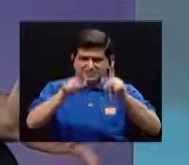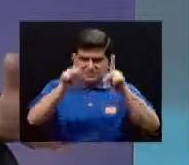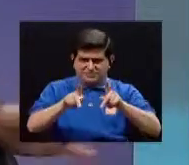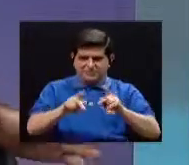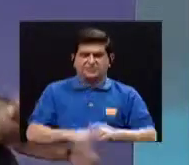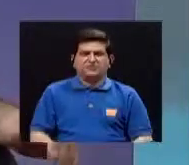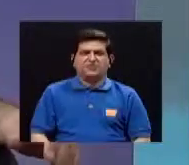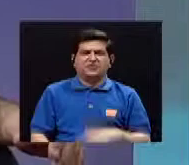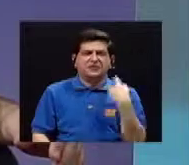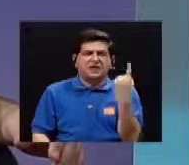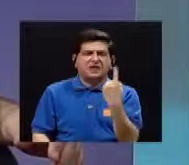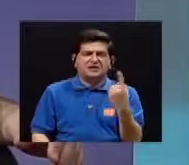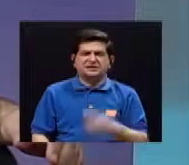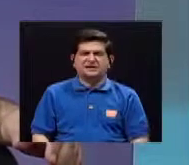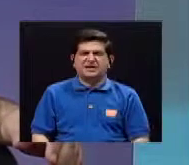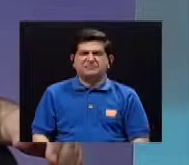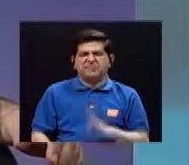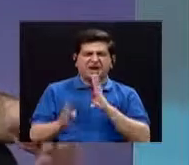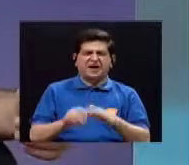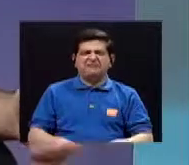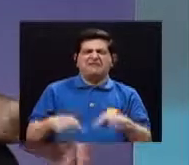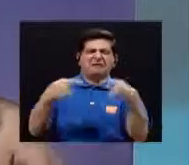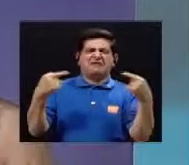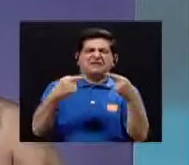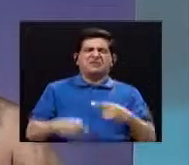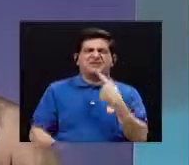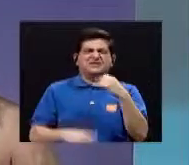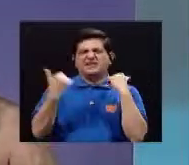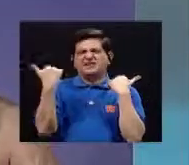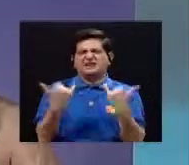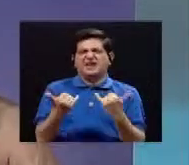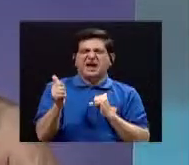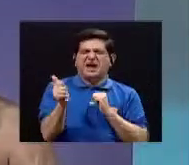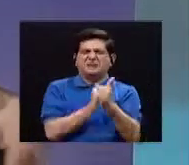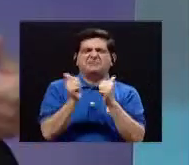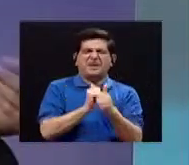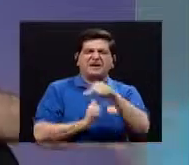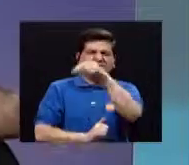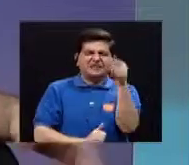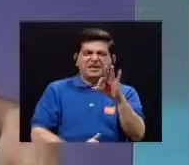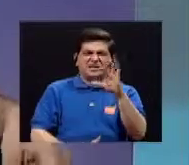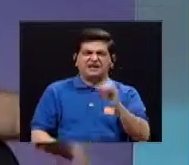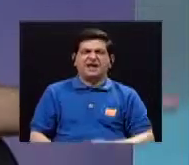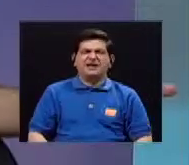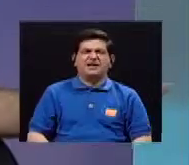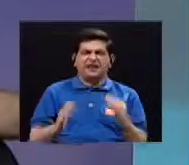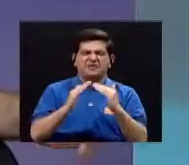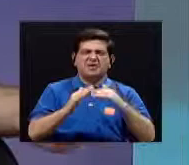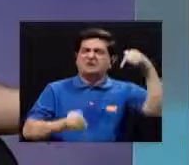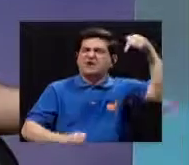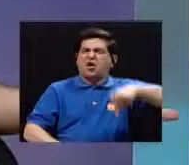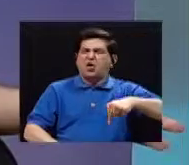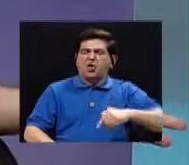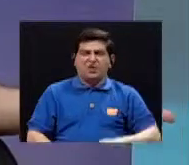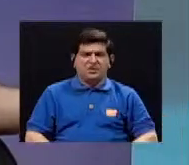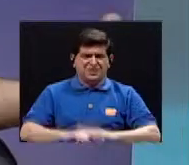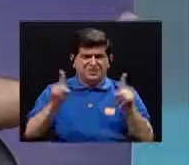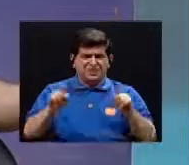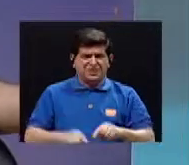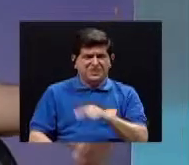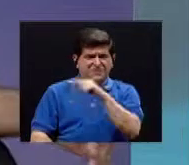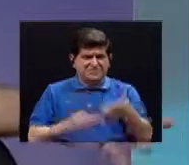que la gente porque siempre hay gente que también ironiza al respecto como superen ya italia 90 y superen lo vivamos el hoy y hoy